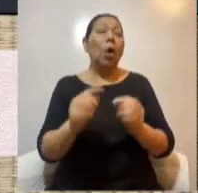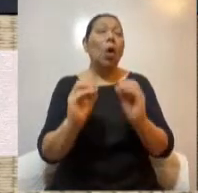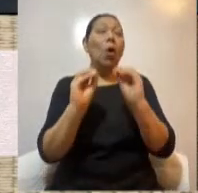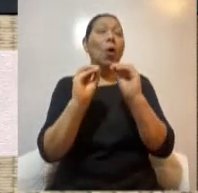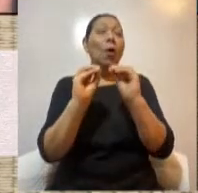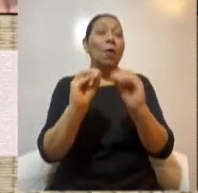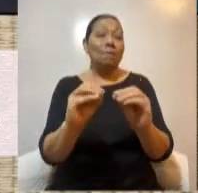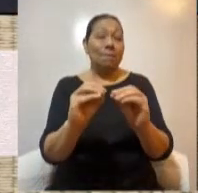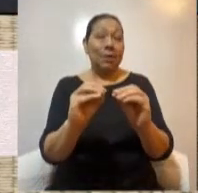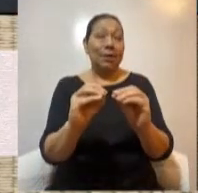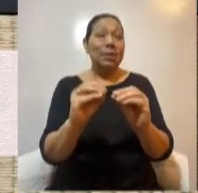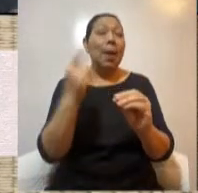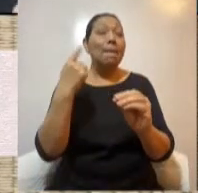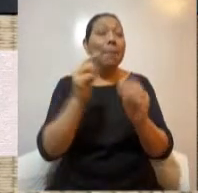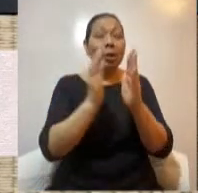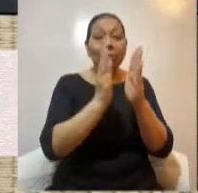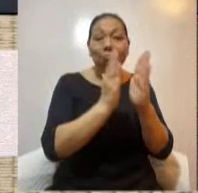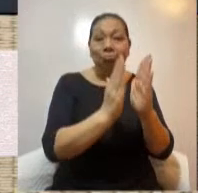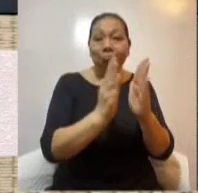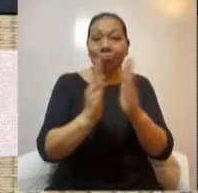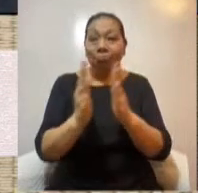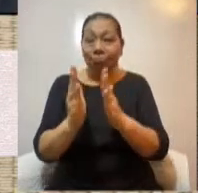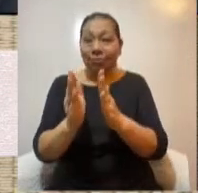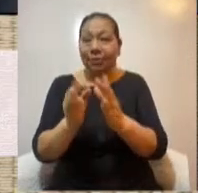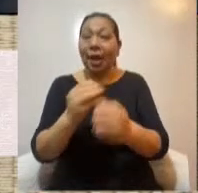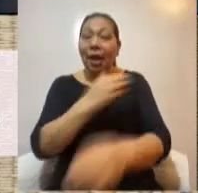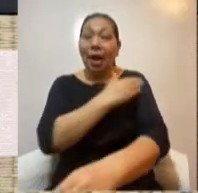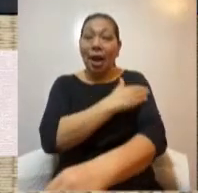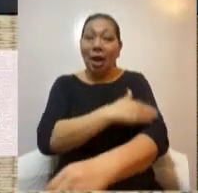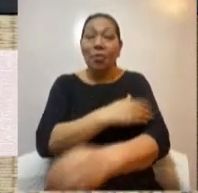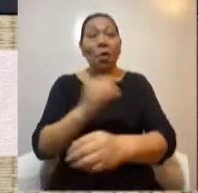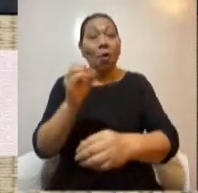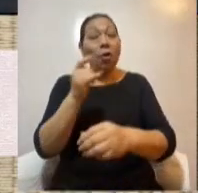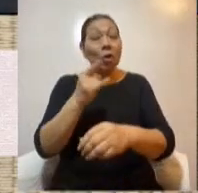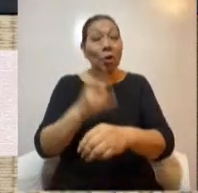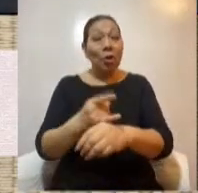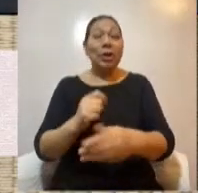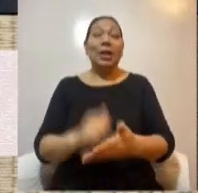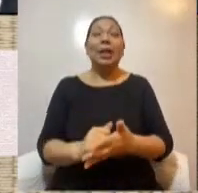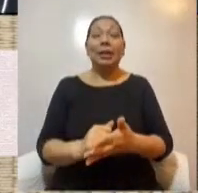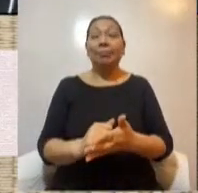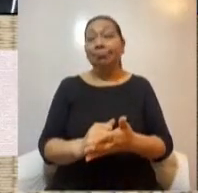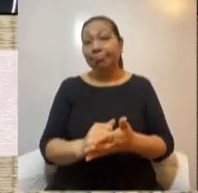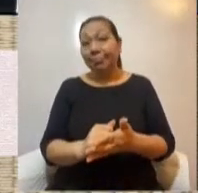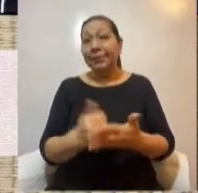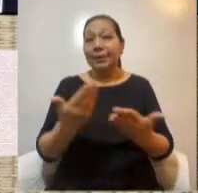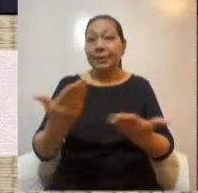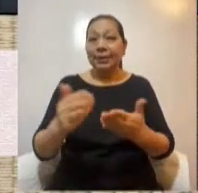es ofrecer un esquema para ordenar argumentos a favor y en contra